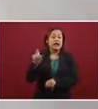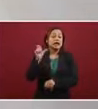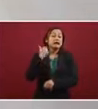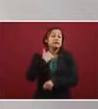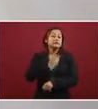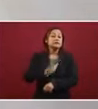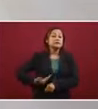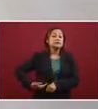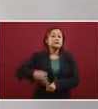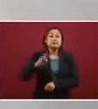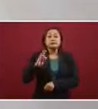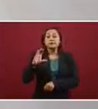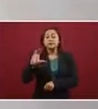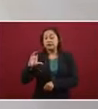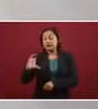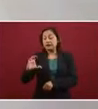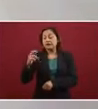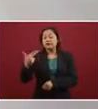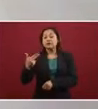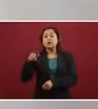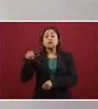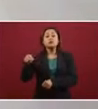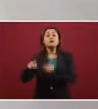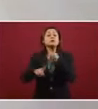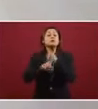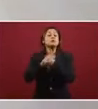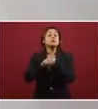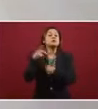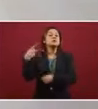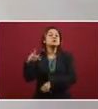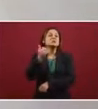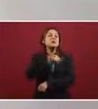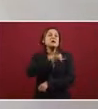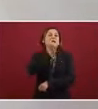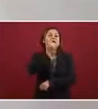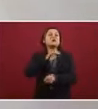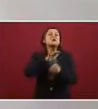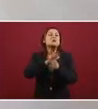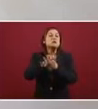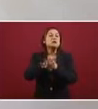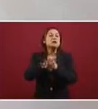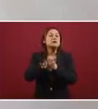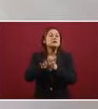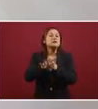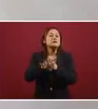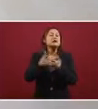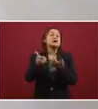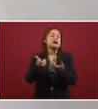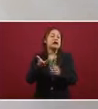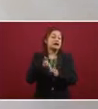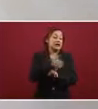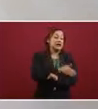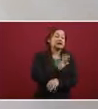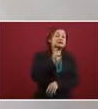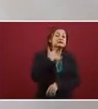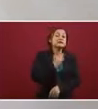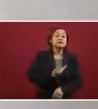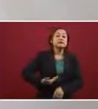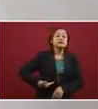otros gobernantes del periodo neoliberal fue darle la espalda a los jóvenes. Lo único que